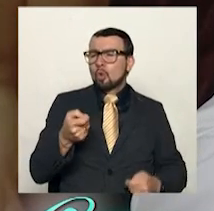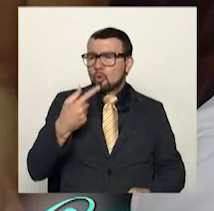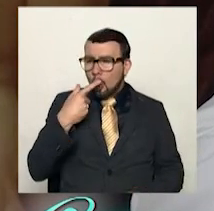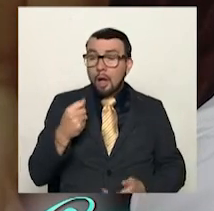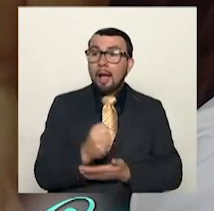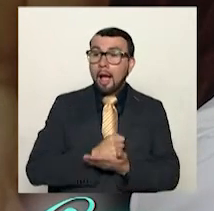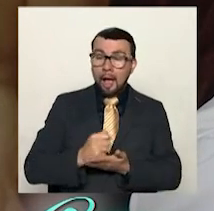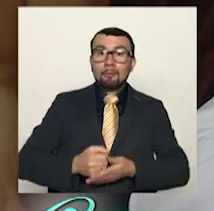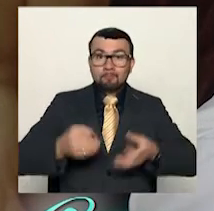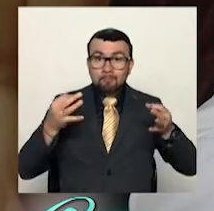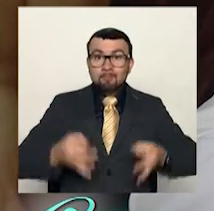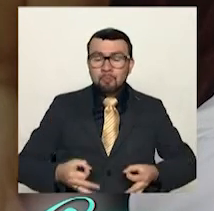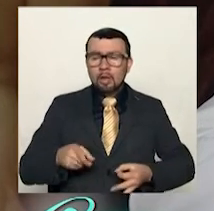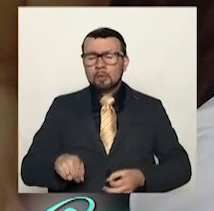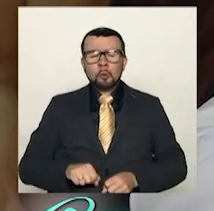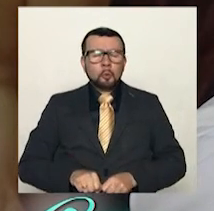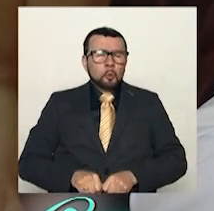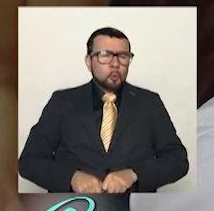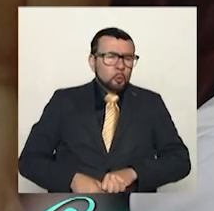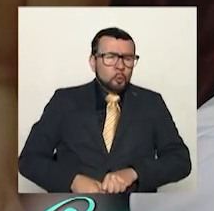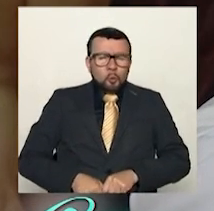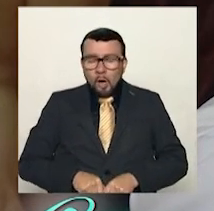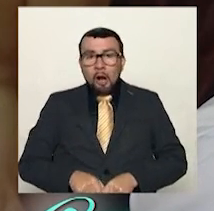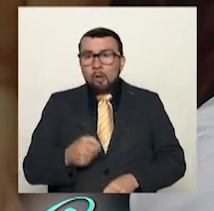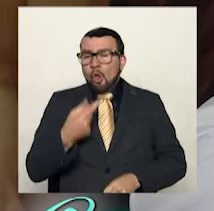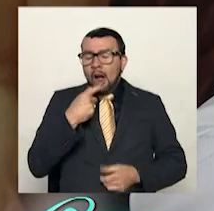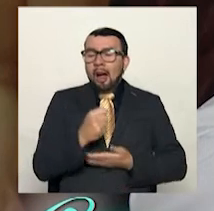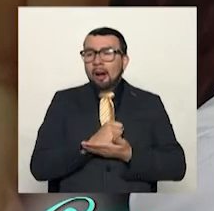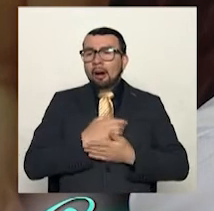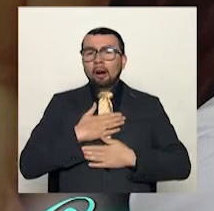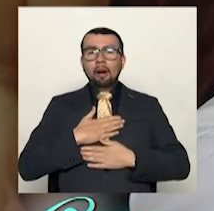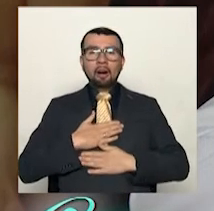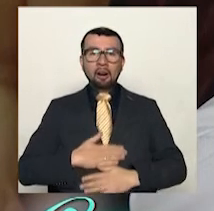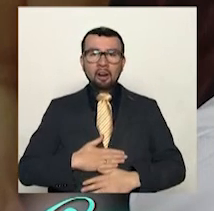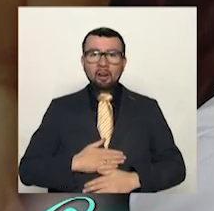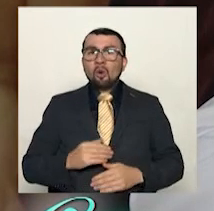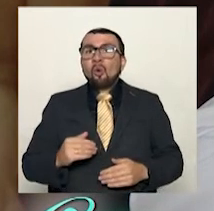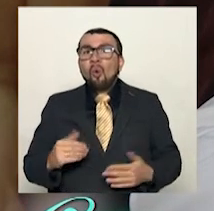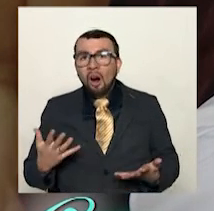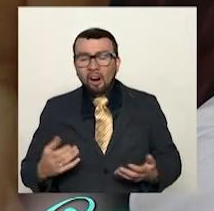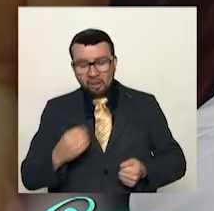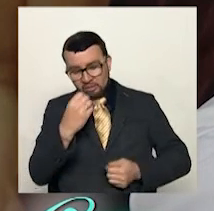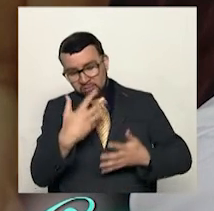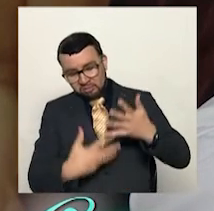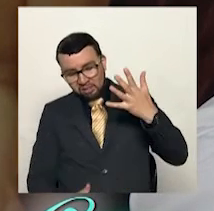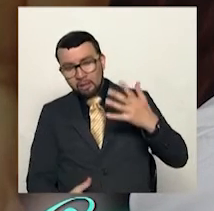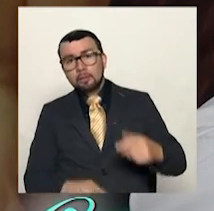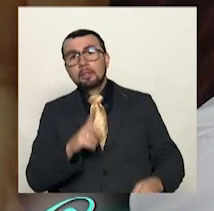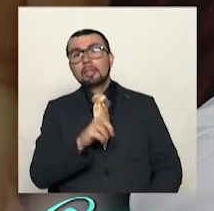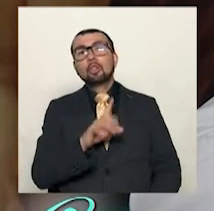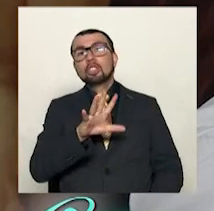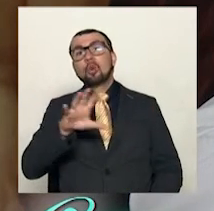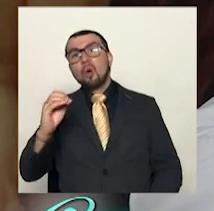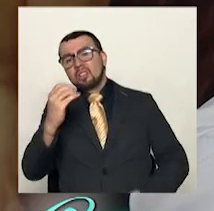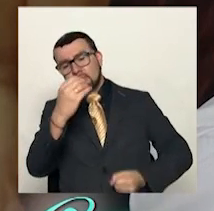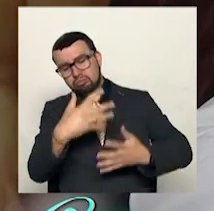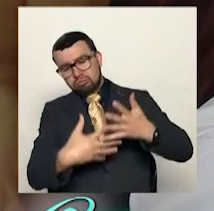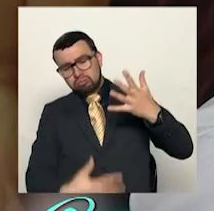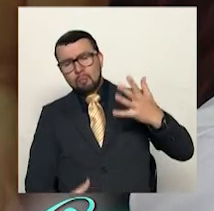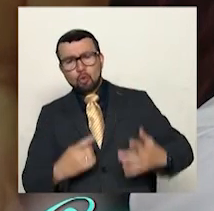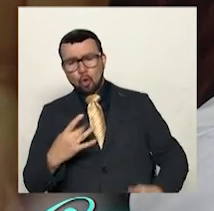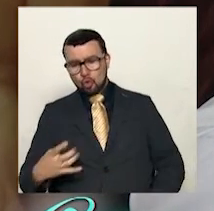X medicamento para el cólico abdominal. ¿Para cuál de los 100 o 150